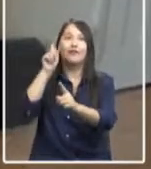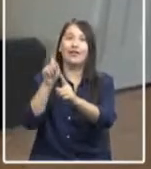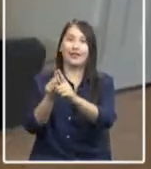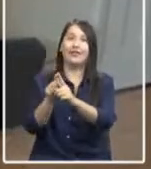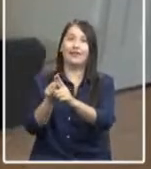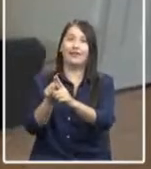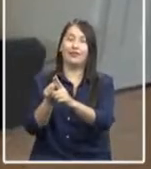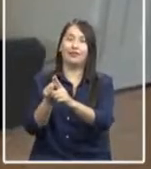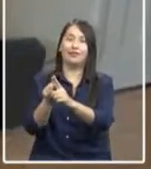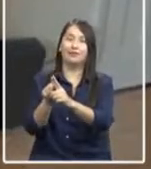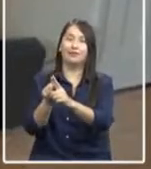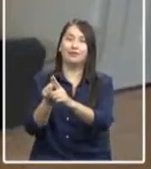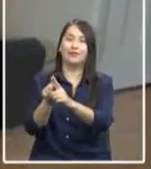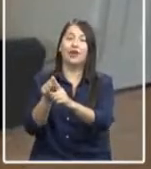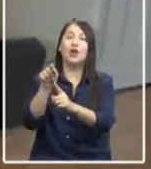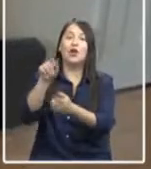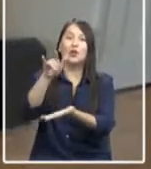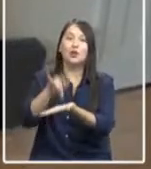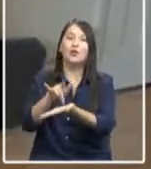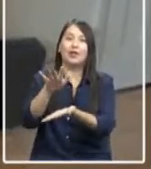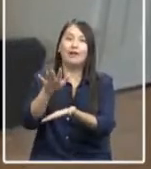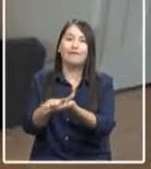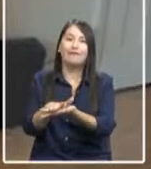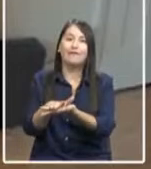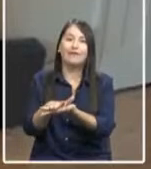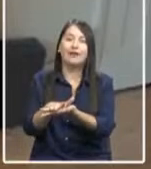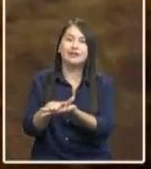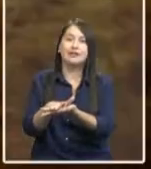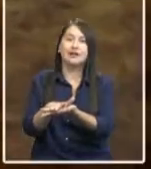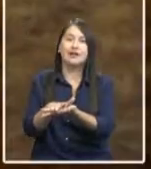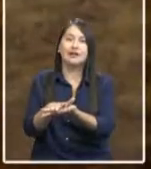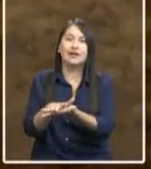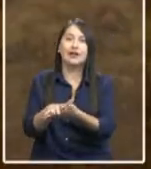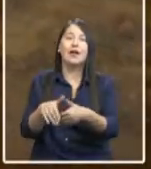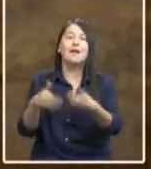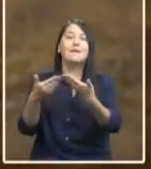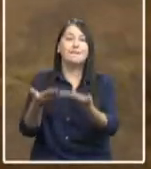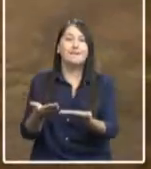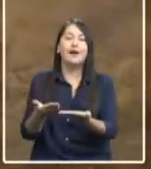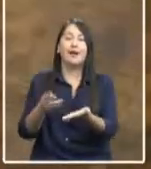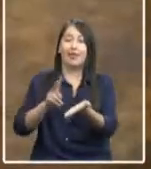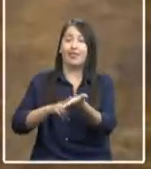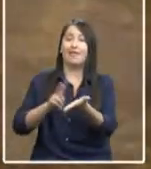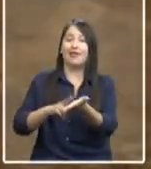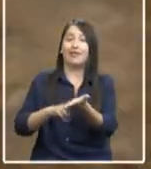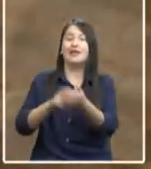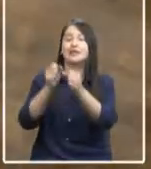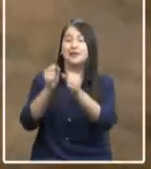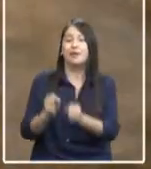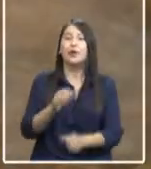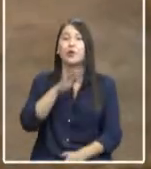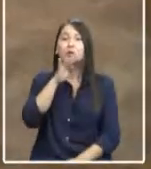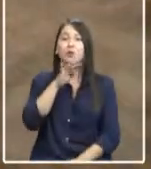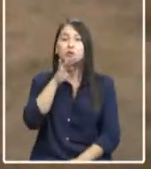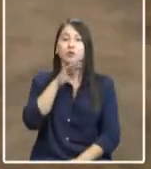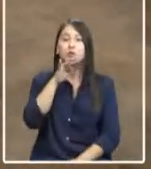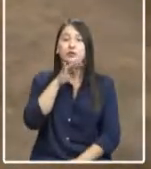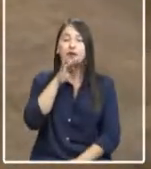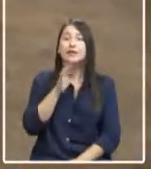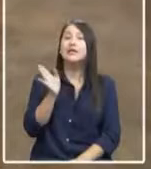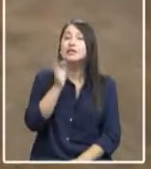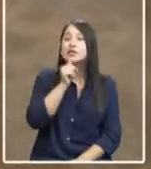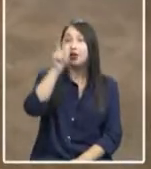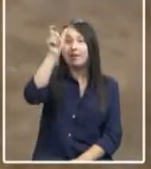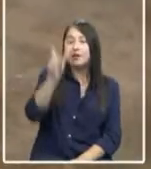una fecha y un lugar donde se van a utilizar para que sean efectivamente útiles. Si no tienes un usuario y una